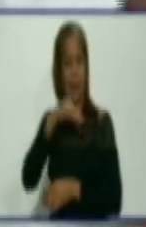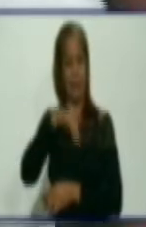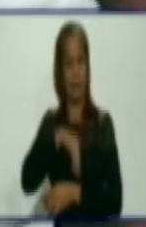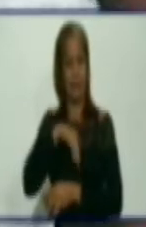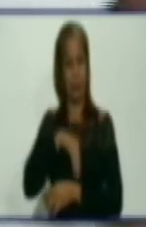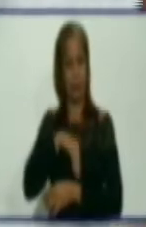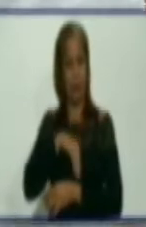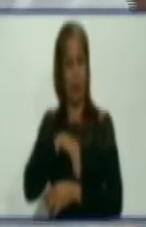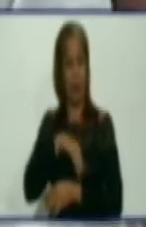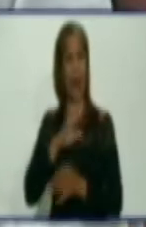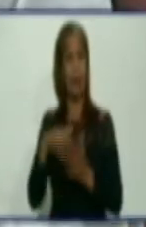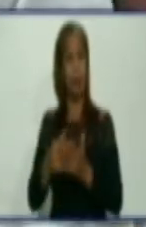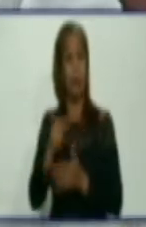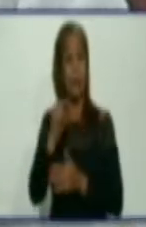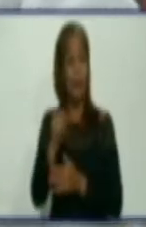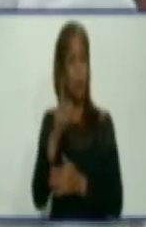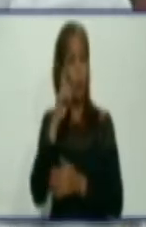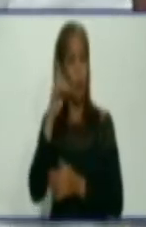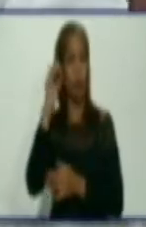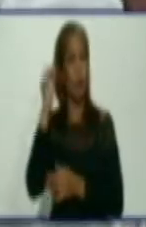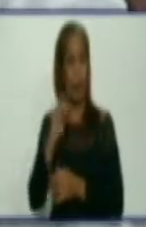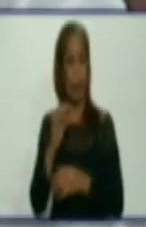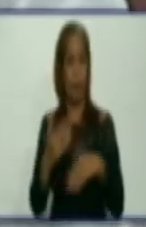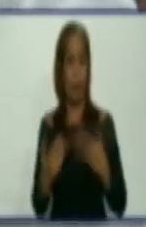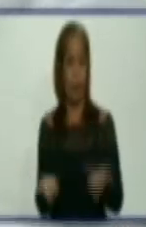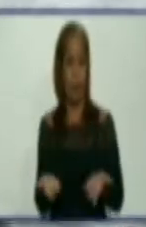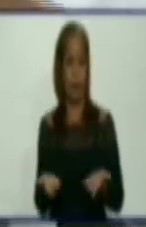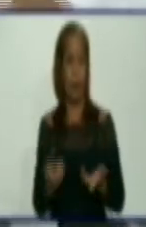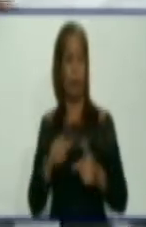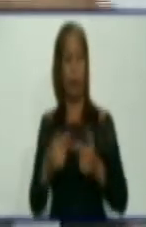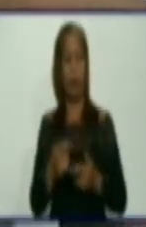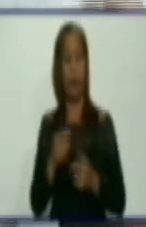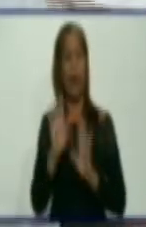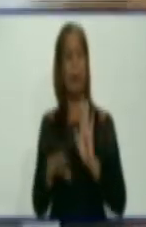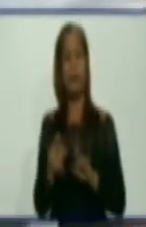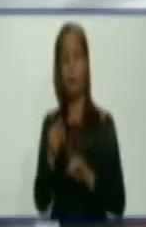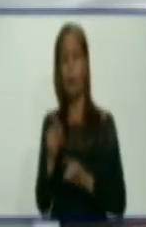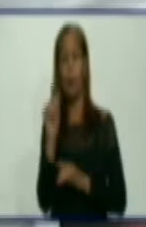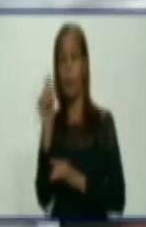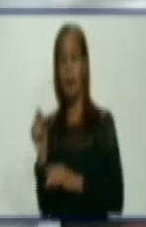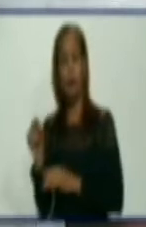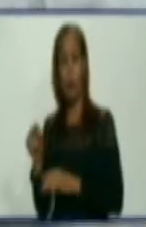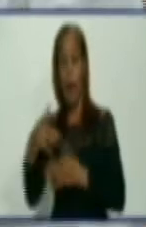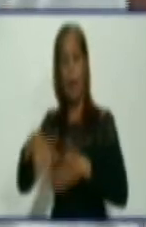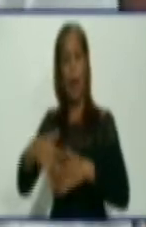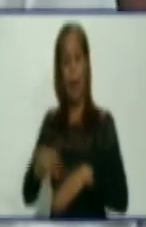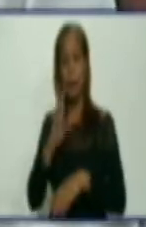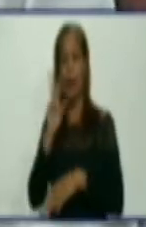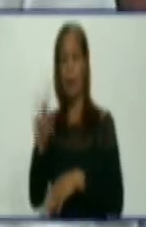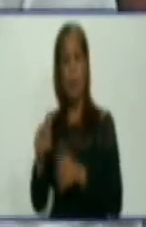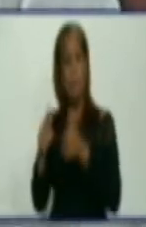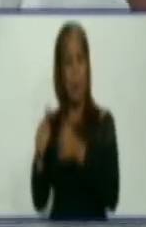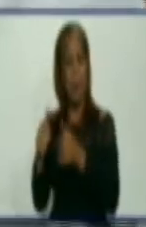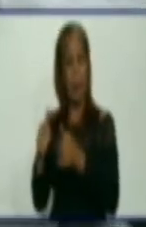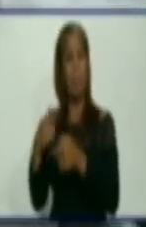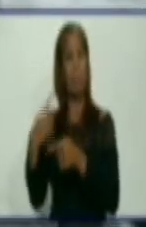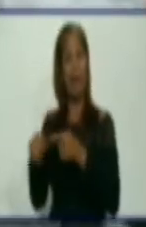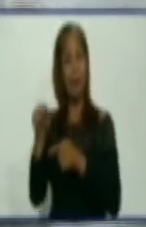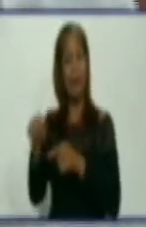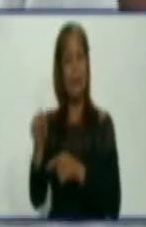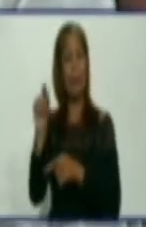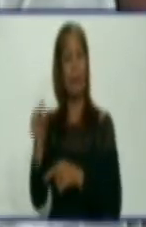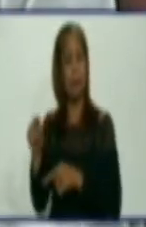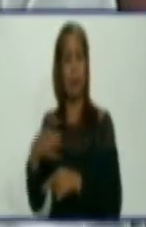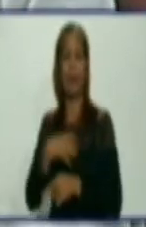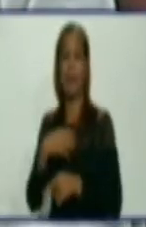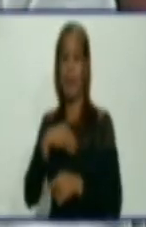sabemos cuando los encontramos. Cuando las cosas no salen bien, ingresamos a todos los contactos de los casos confirmados. Pero mientras